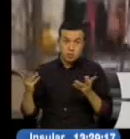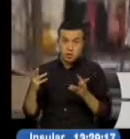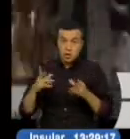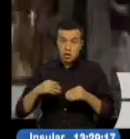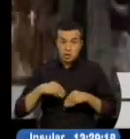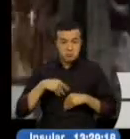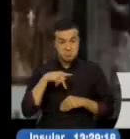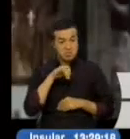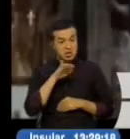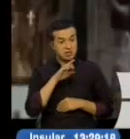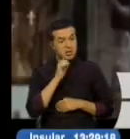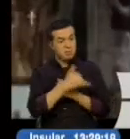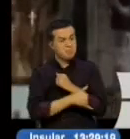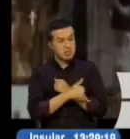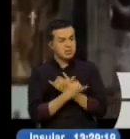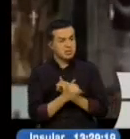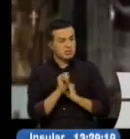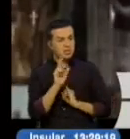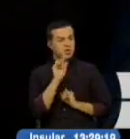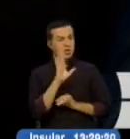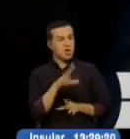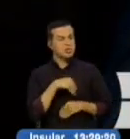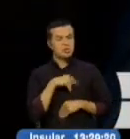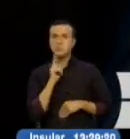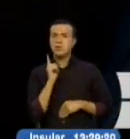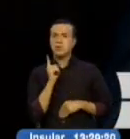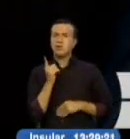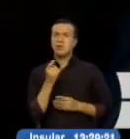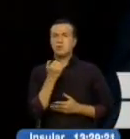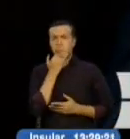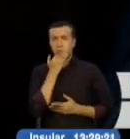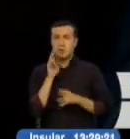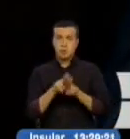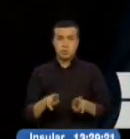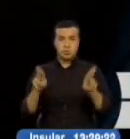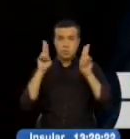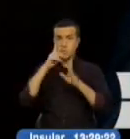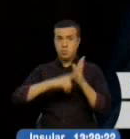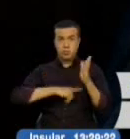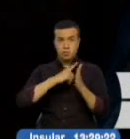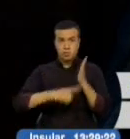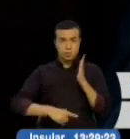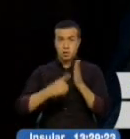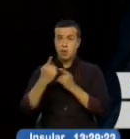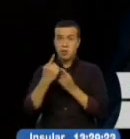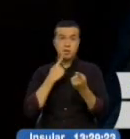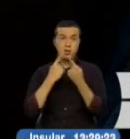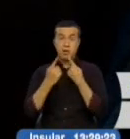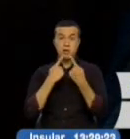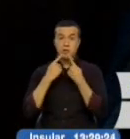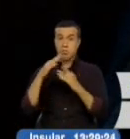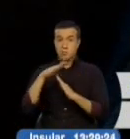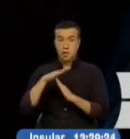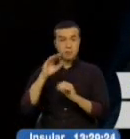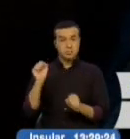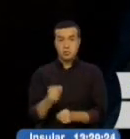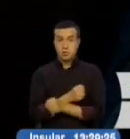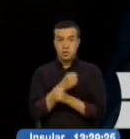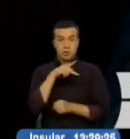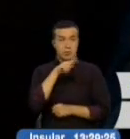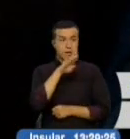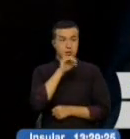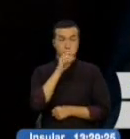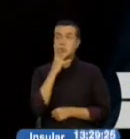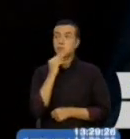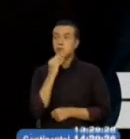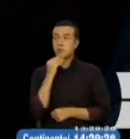a Palestina como un Estado independiente. De hecho, Naciones Unidas no permite ni facilita el diálogo de paz entre Palestina e Israel